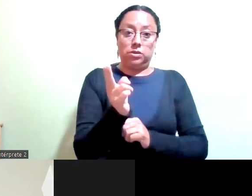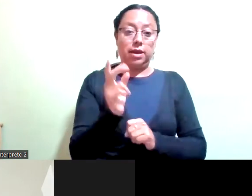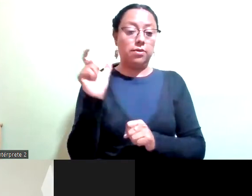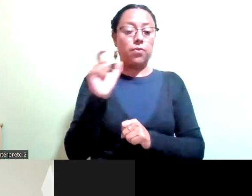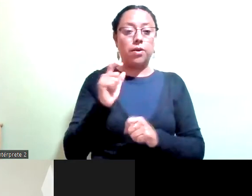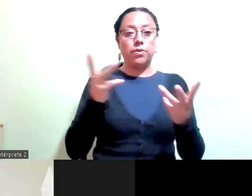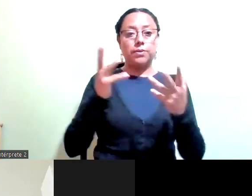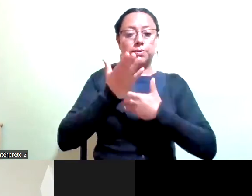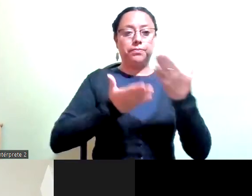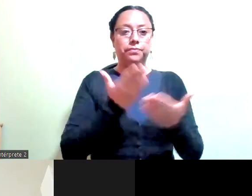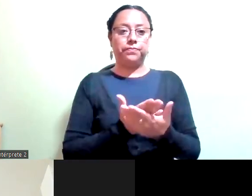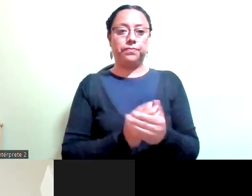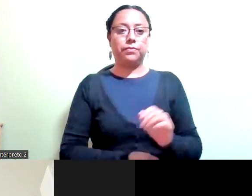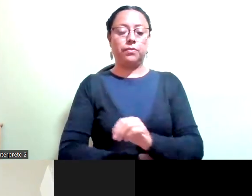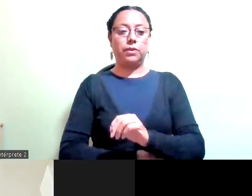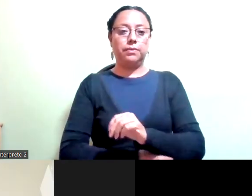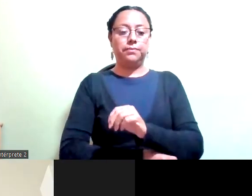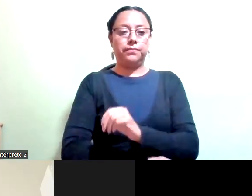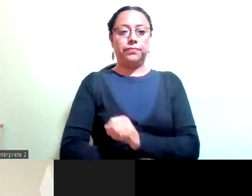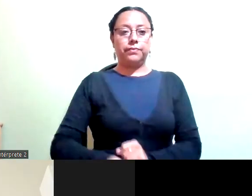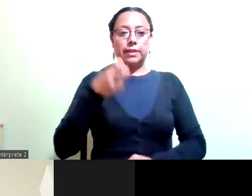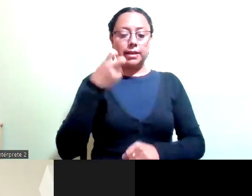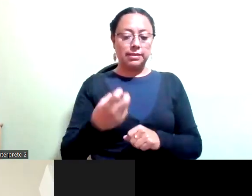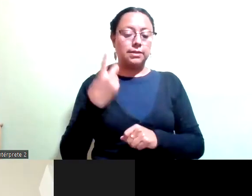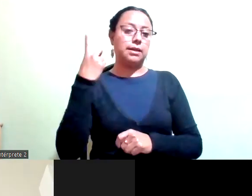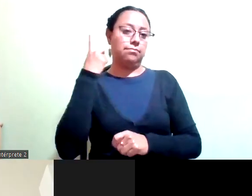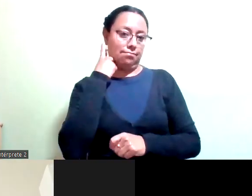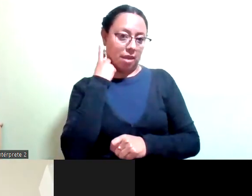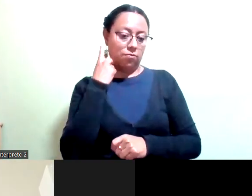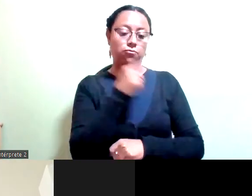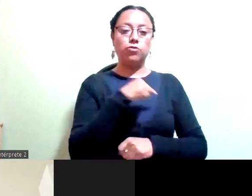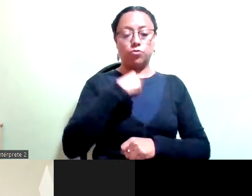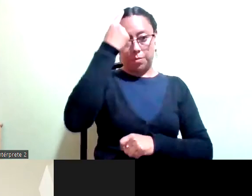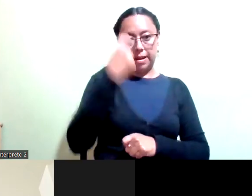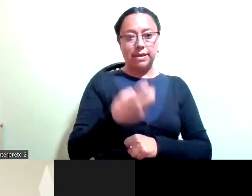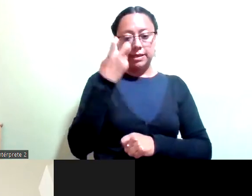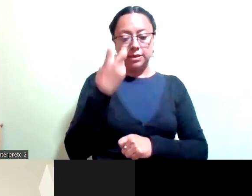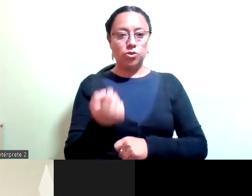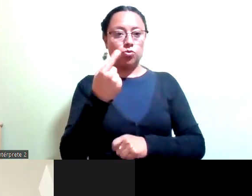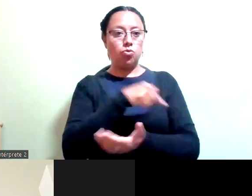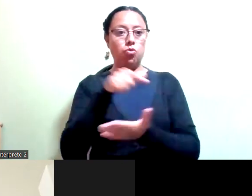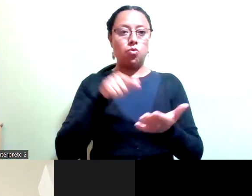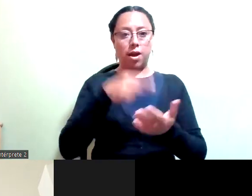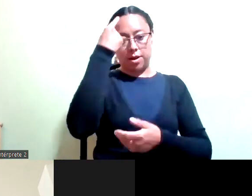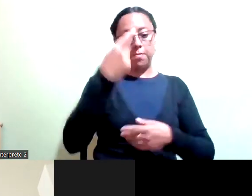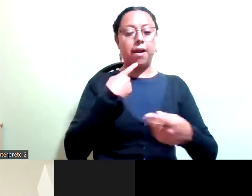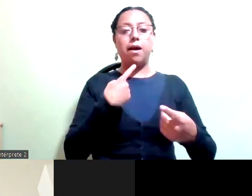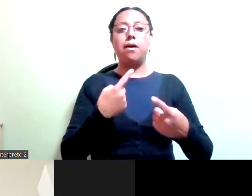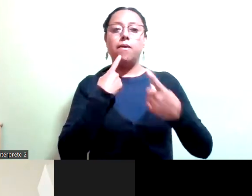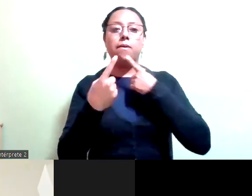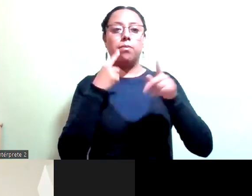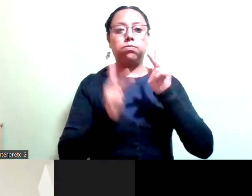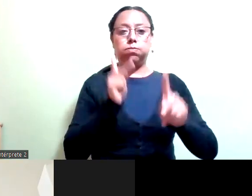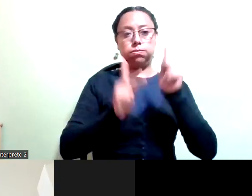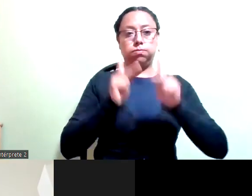somos legisladores, esto es un parlamento, se parla, se habla, para eso nos pagan y nos pagan muy bien. No me haga tener que exponer cuánto